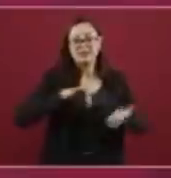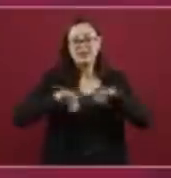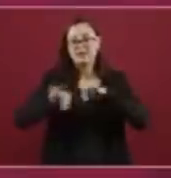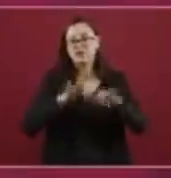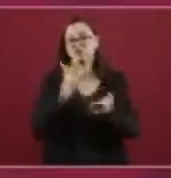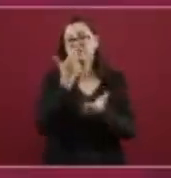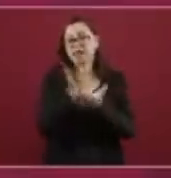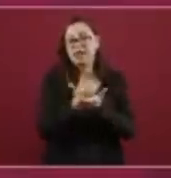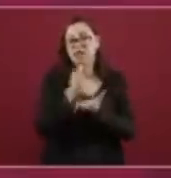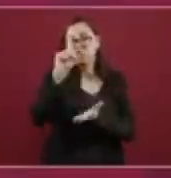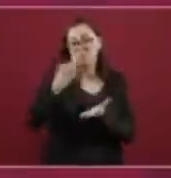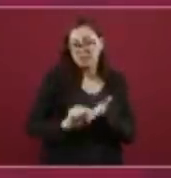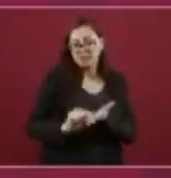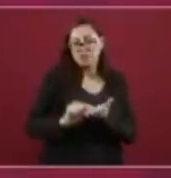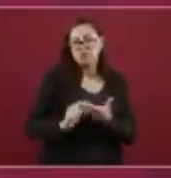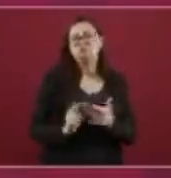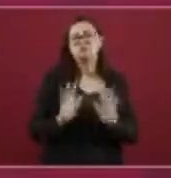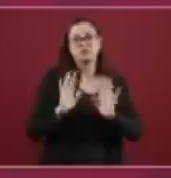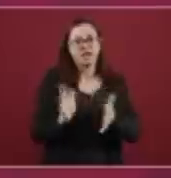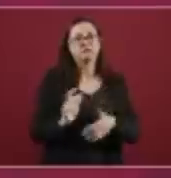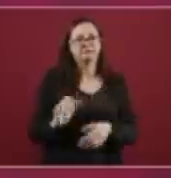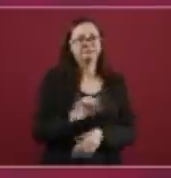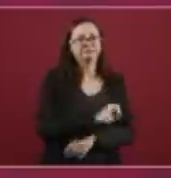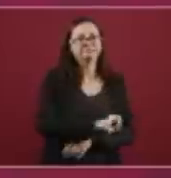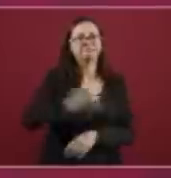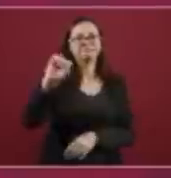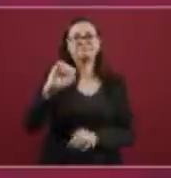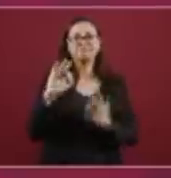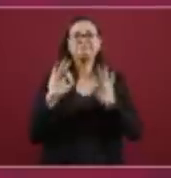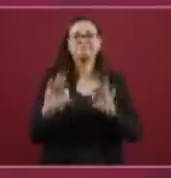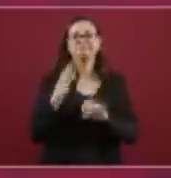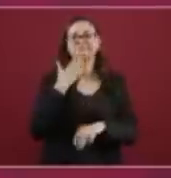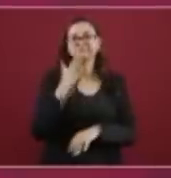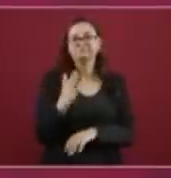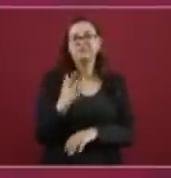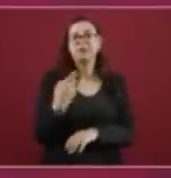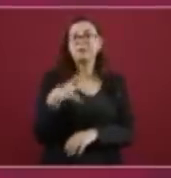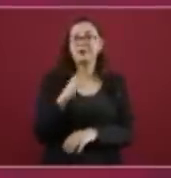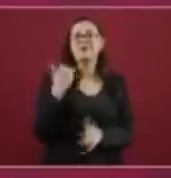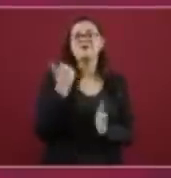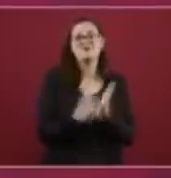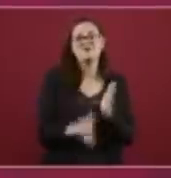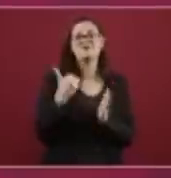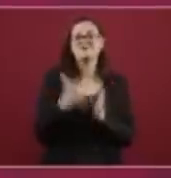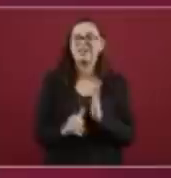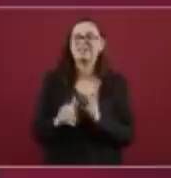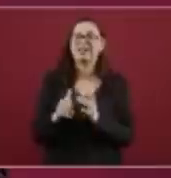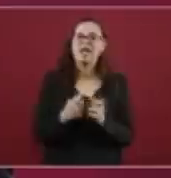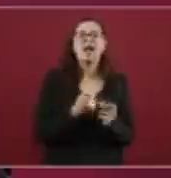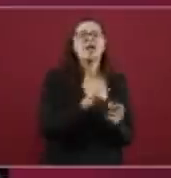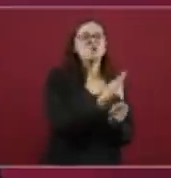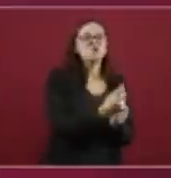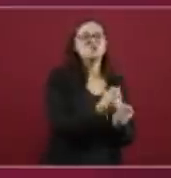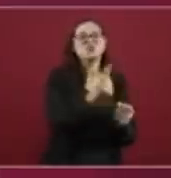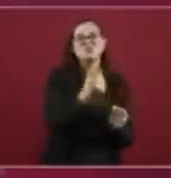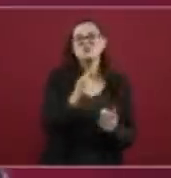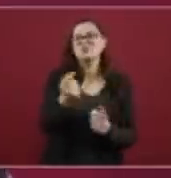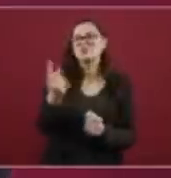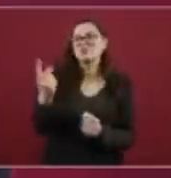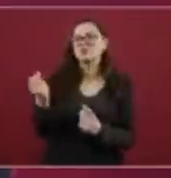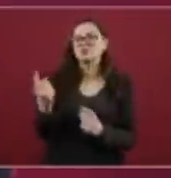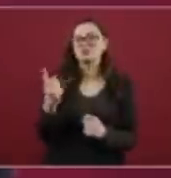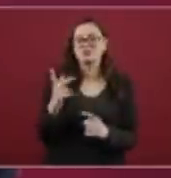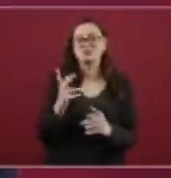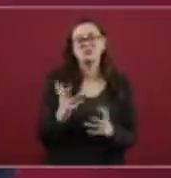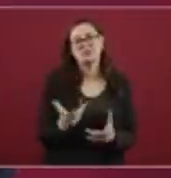falta el complemento, o no se está aplicando del todo el programa